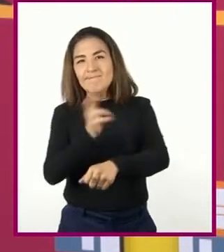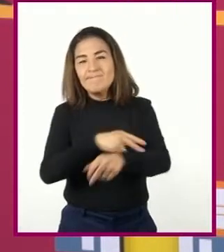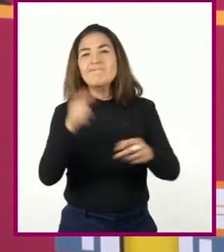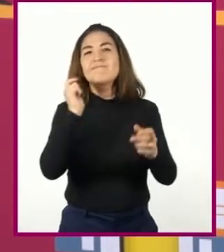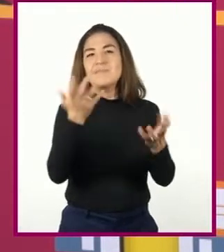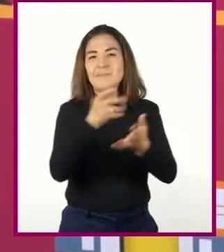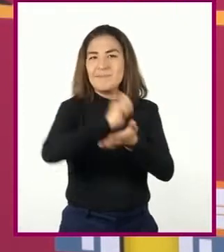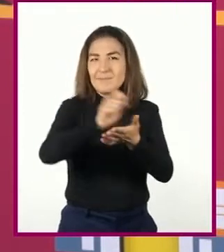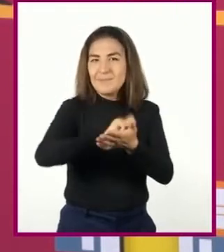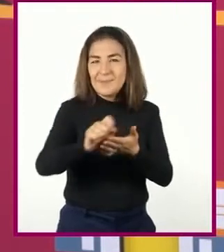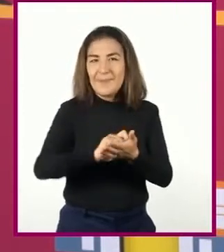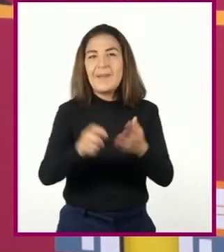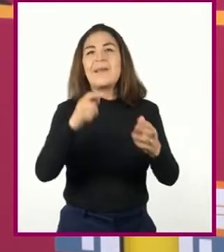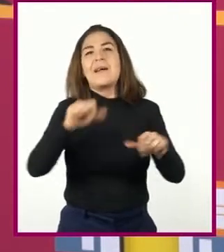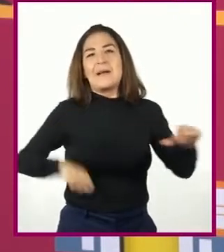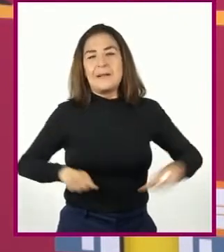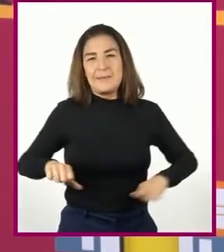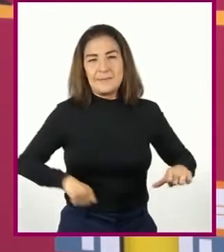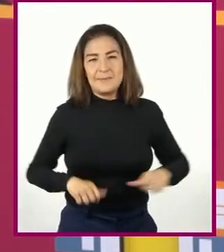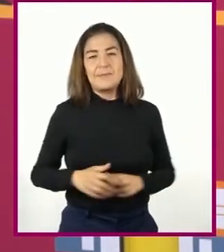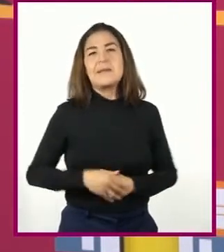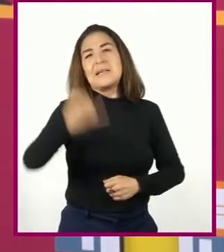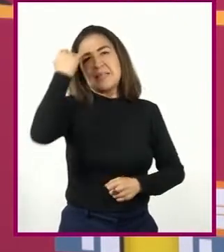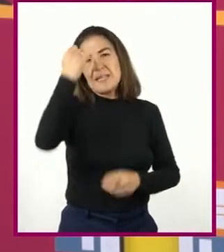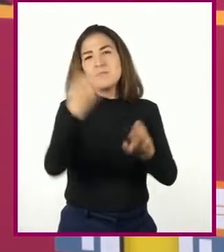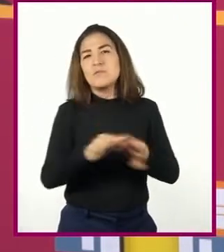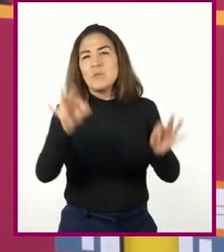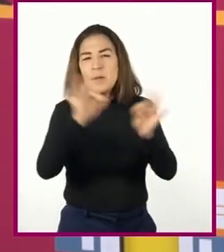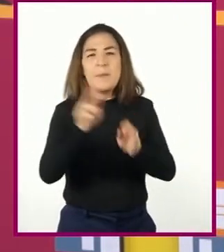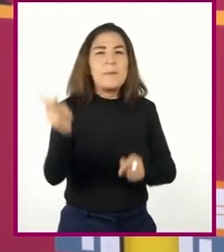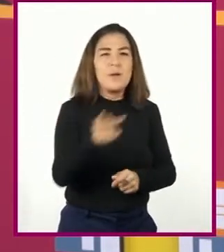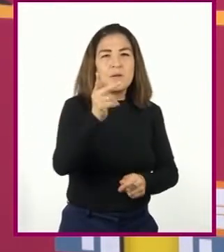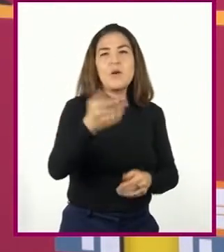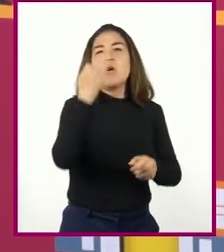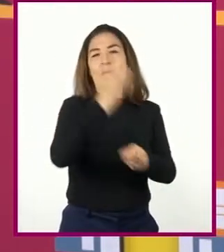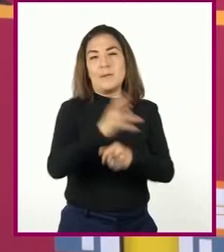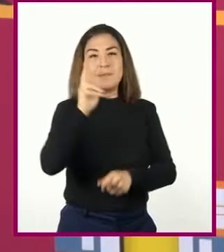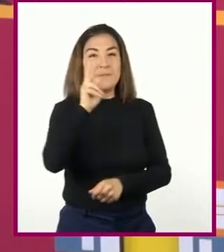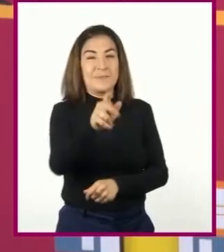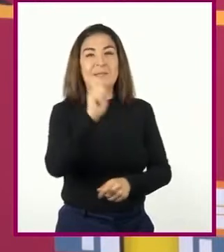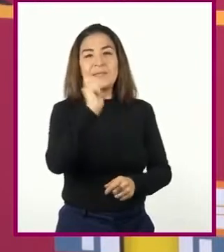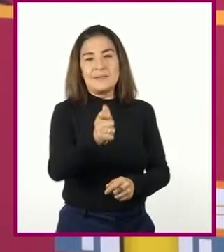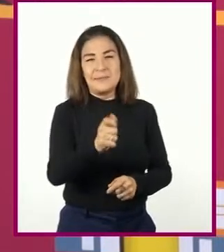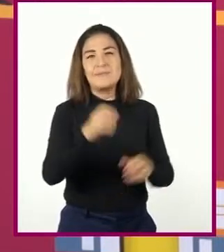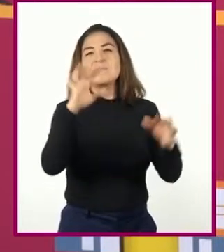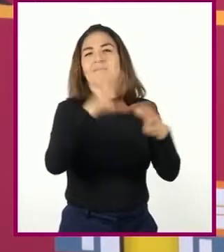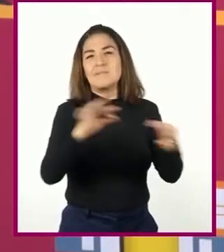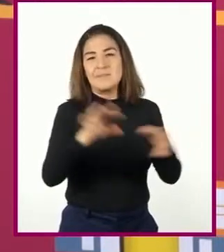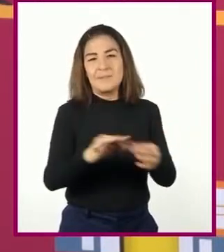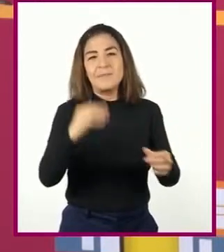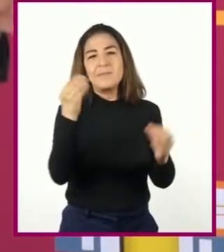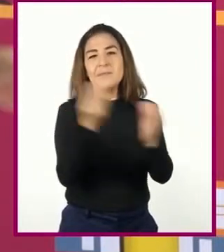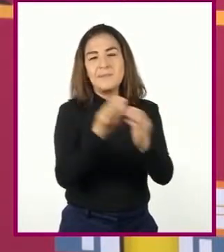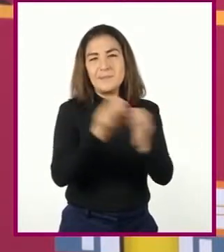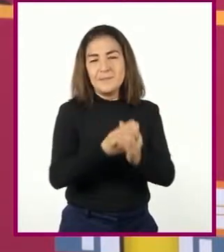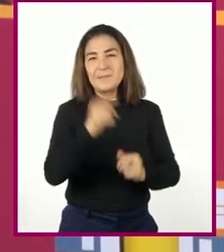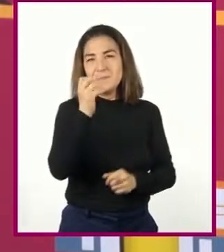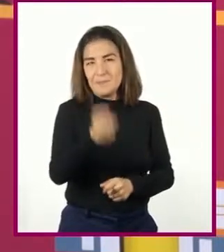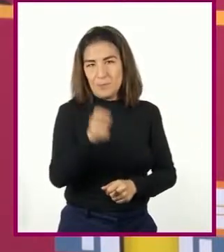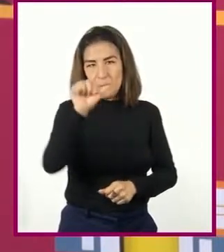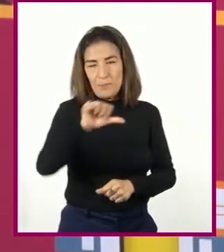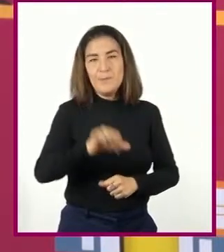y deberán anotar las ideas principales, preguntas o reflexiones que surjan a partir de lo que analizaremos a lo largo de la